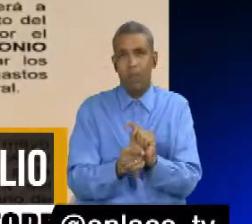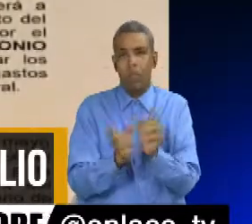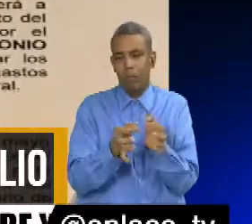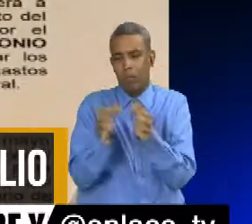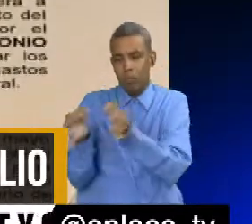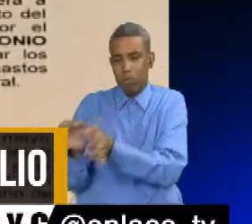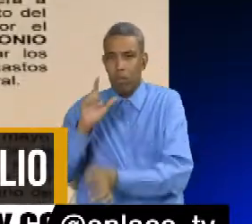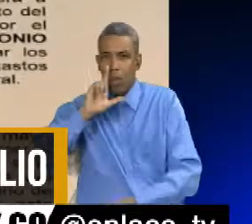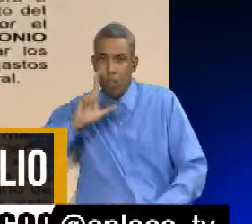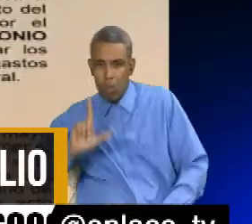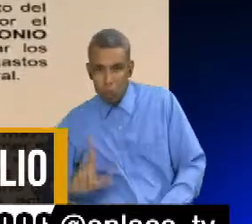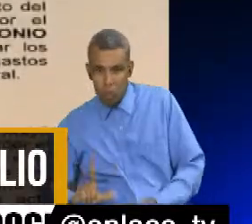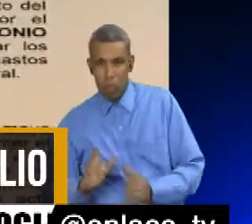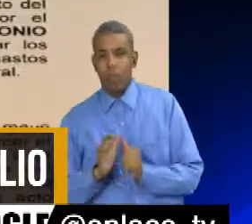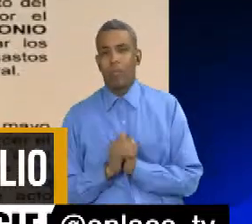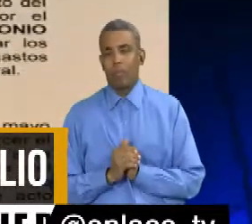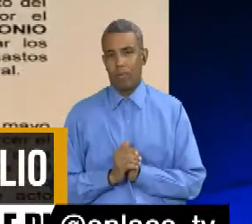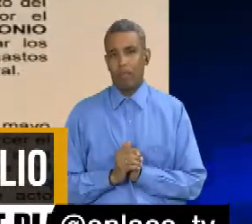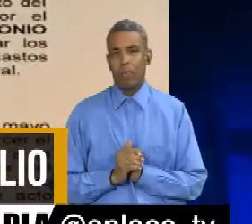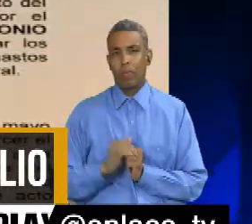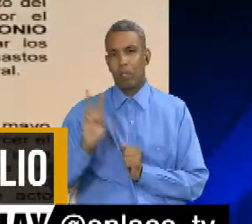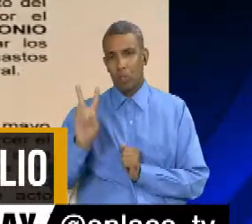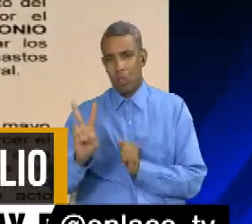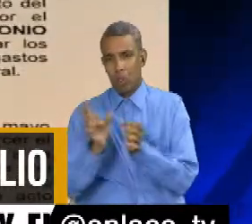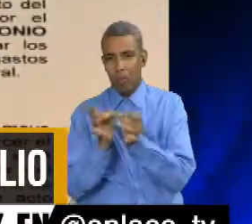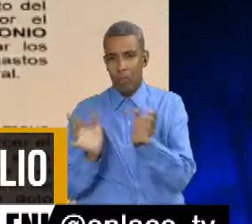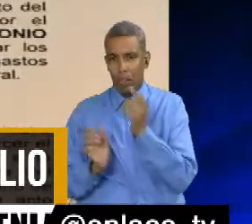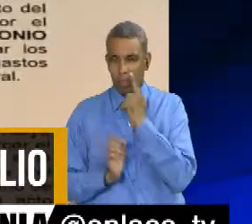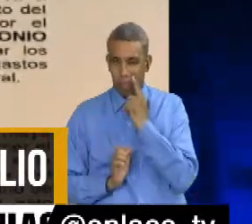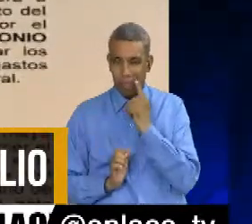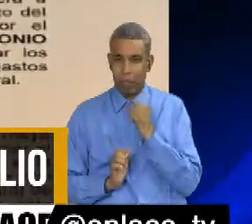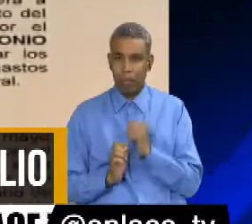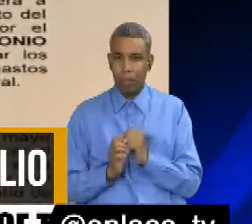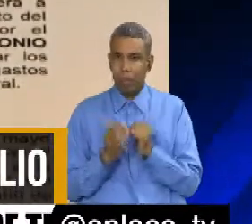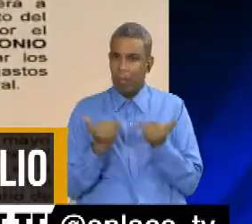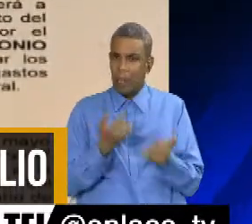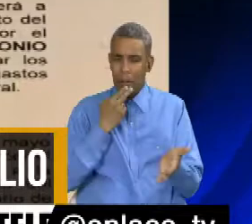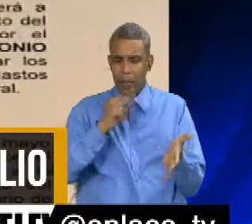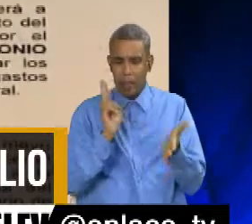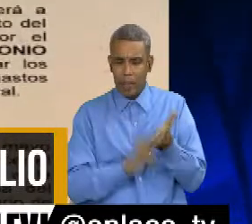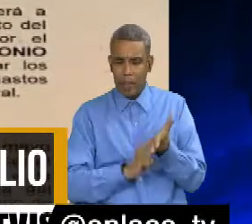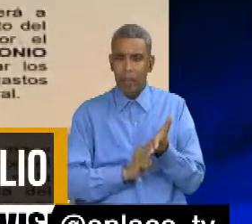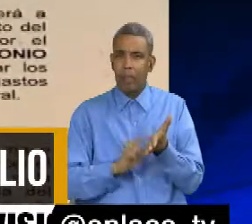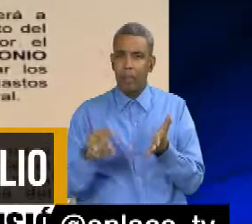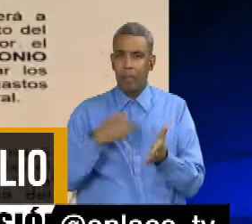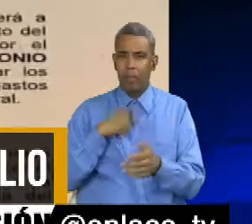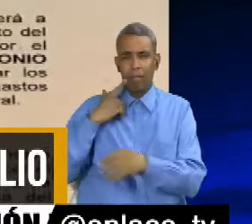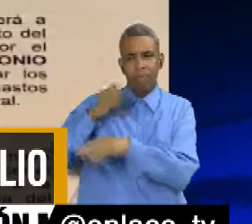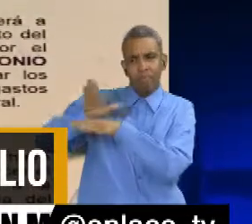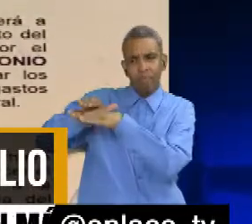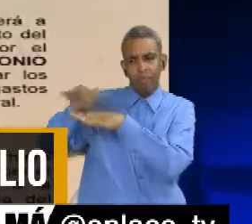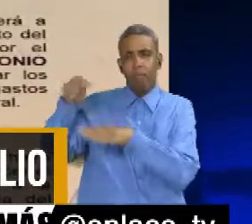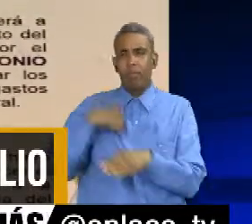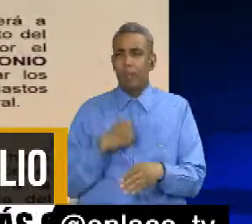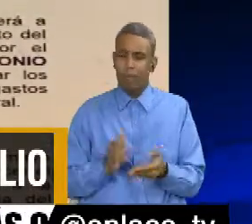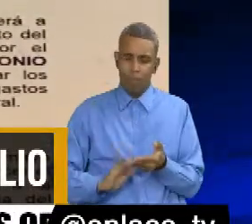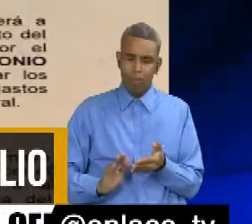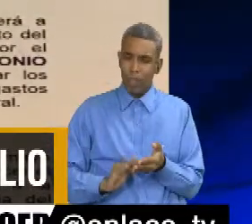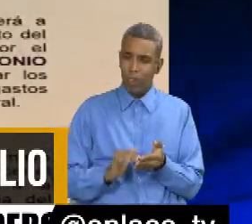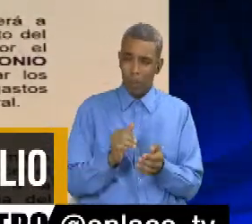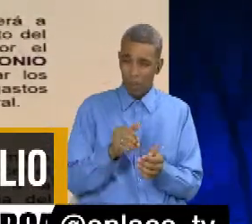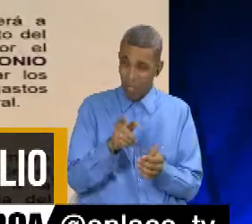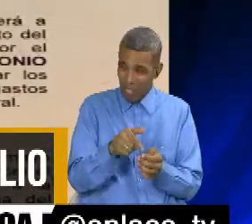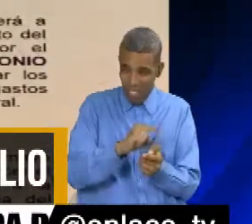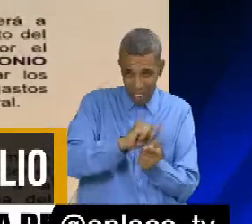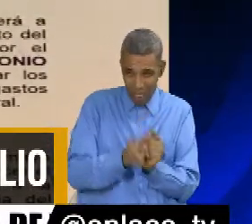01065 del 22 de mayo, los señores delegados de la registraduría en el departamento de Santander solicitaron al gobernador del departamento el aplazamiento de la